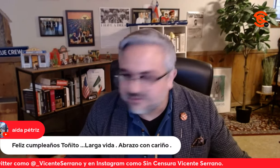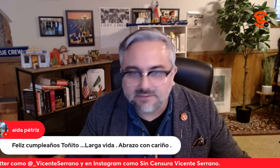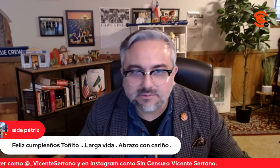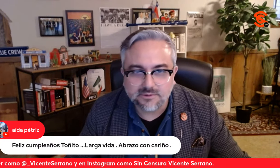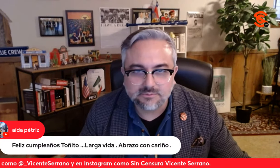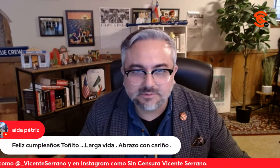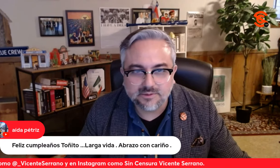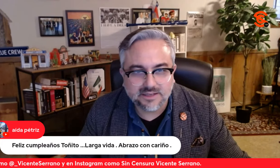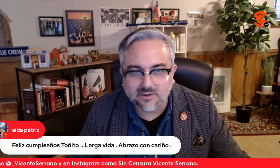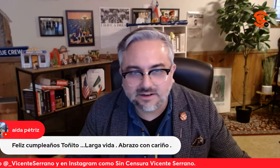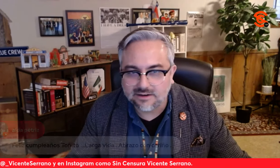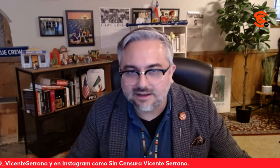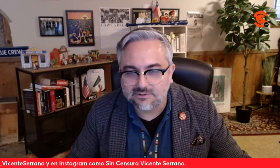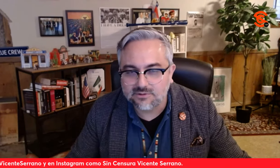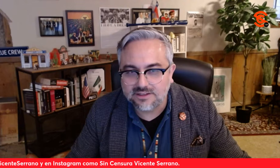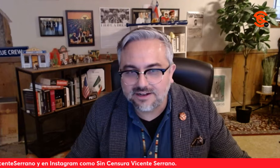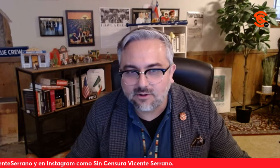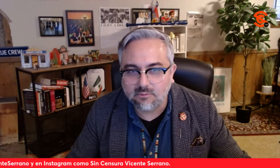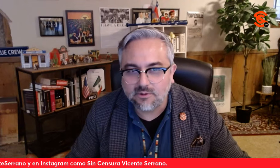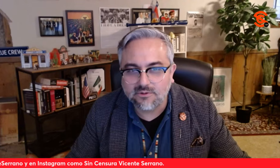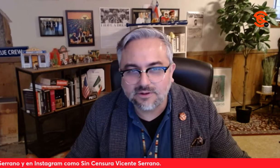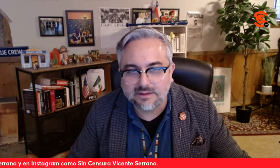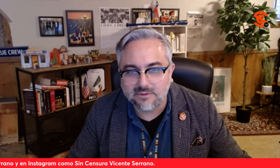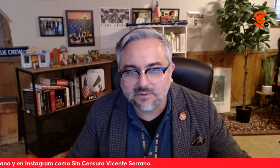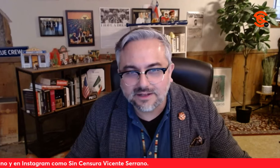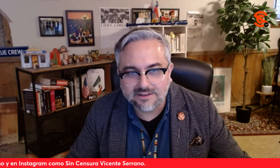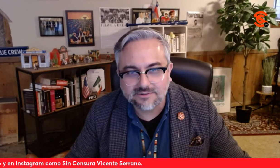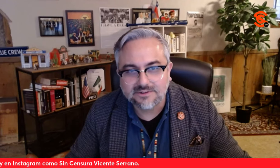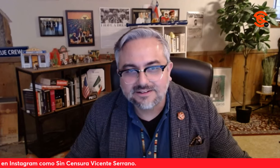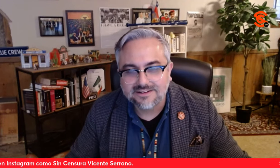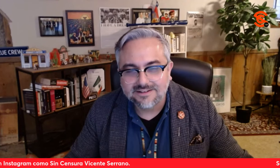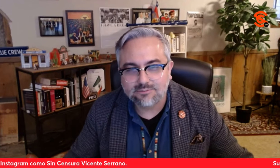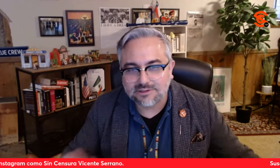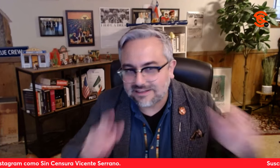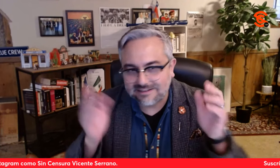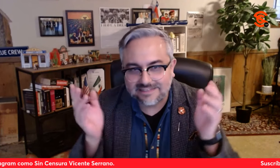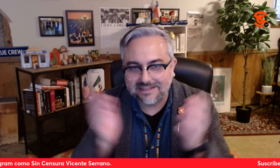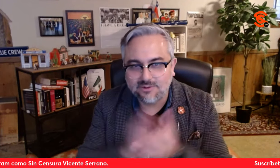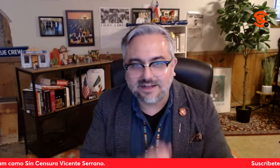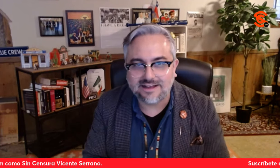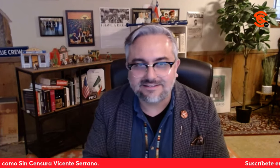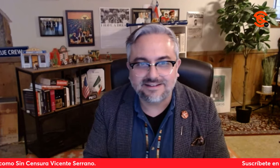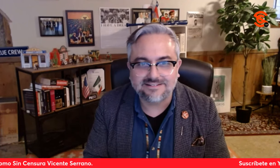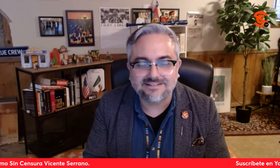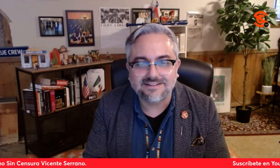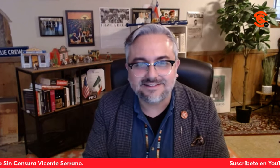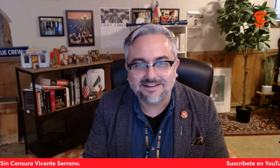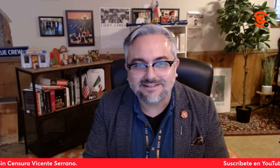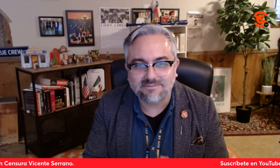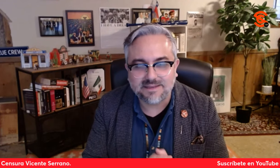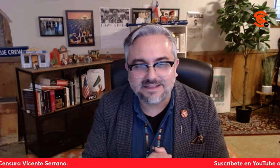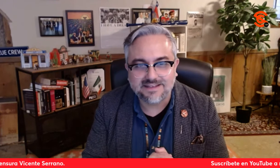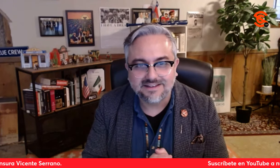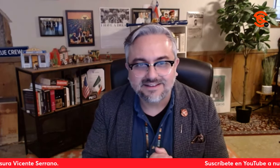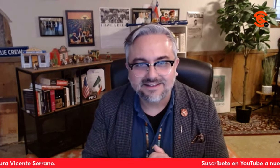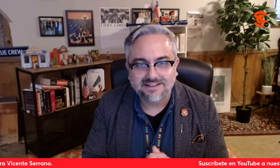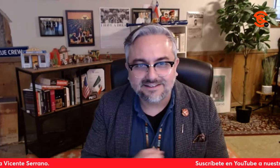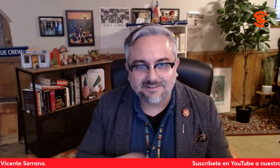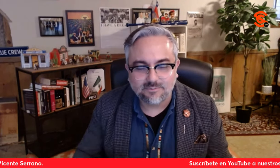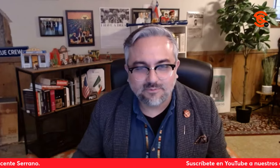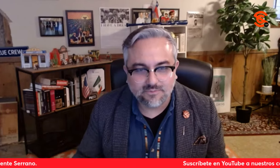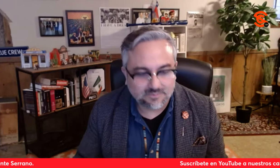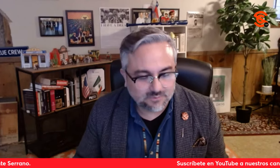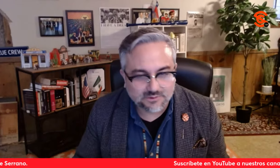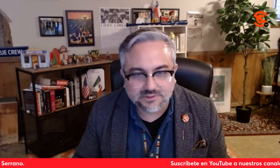Y un piercing pero pero híjole la soci era como muy conservadora y yo estando en la casi inexistente clase